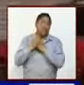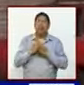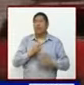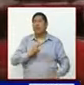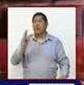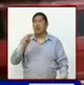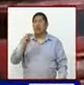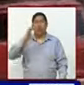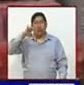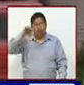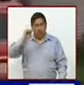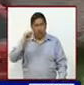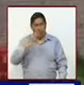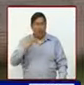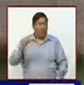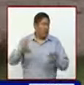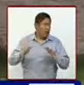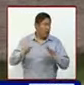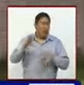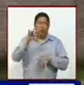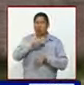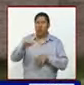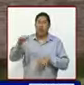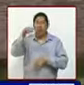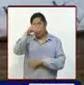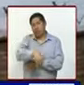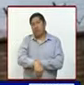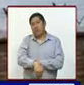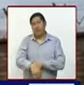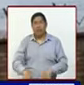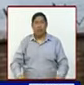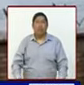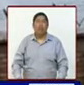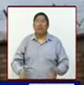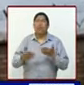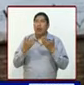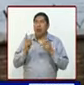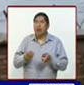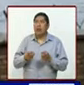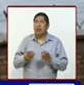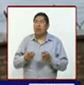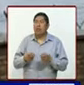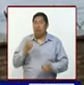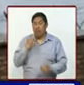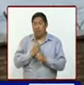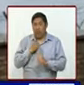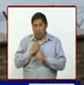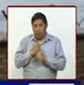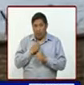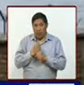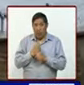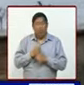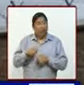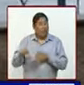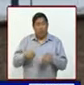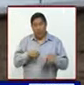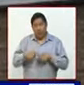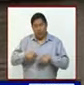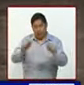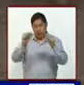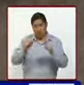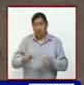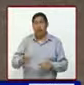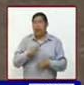de Uncía al promediar las 8:30 de la noche. De esta manera, el trabajo, como les manifiesto, no ha